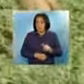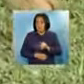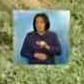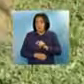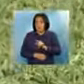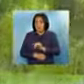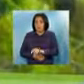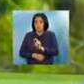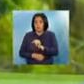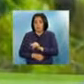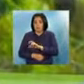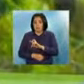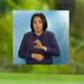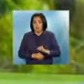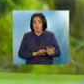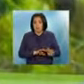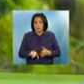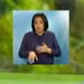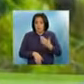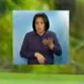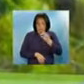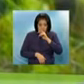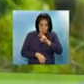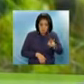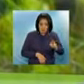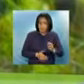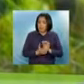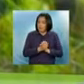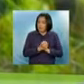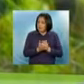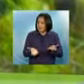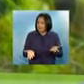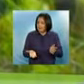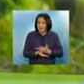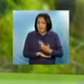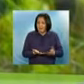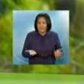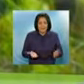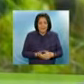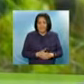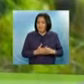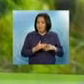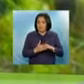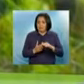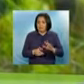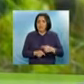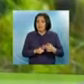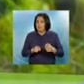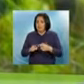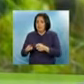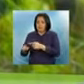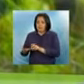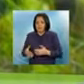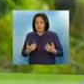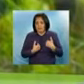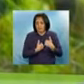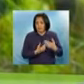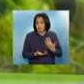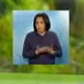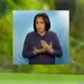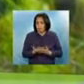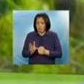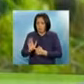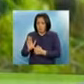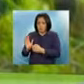provincias@latina.pe. Como acabamos de ver, la amistad no tiene barreras. A continuación, varias especies nos demuestran ese